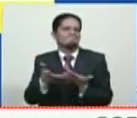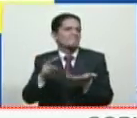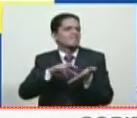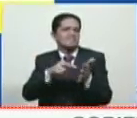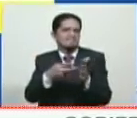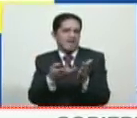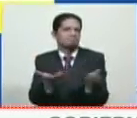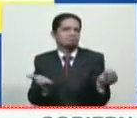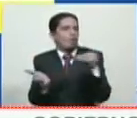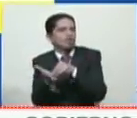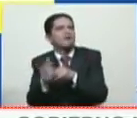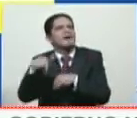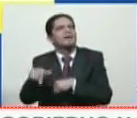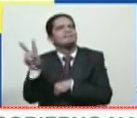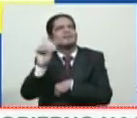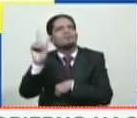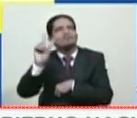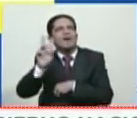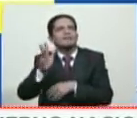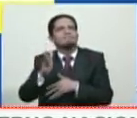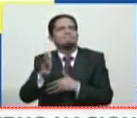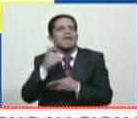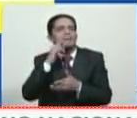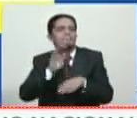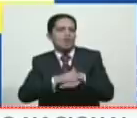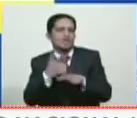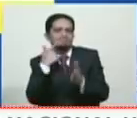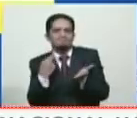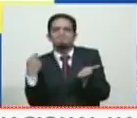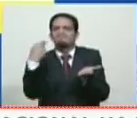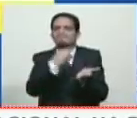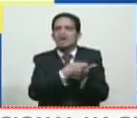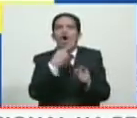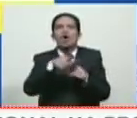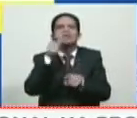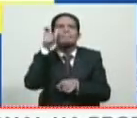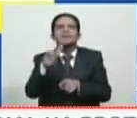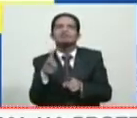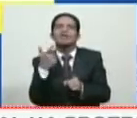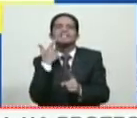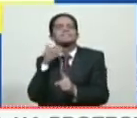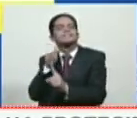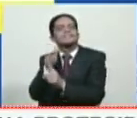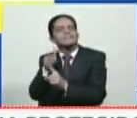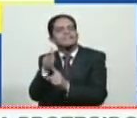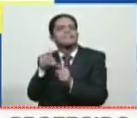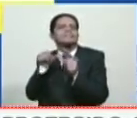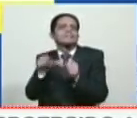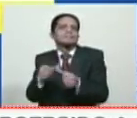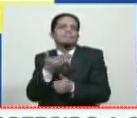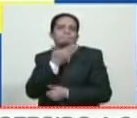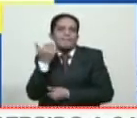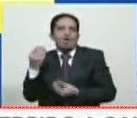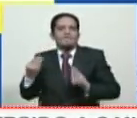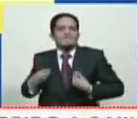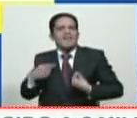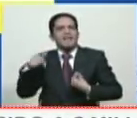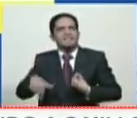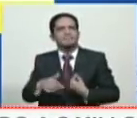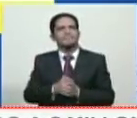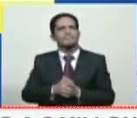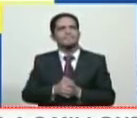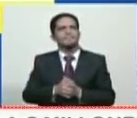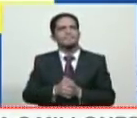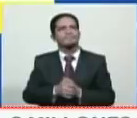caso directamente financiado por las personas que prefieren estar en su país. Por Amazonas, por